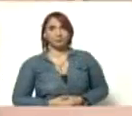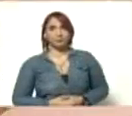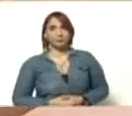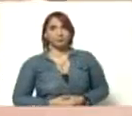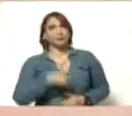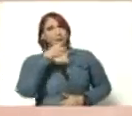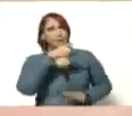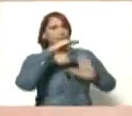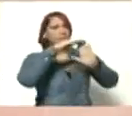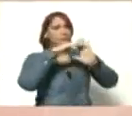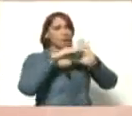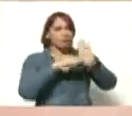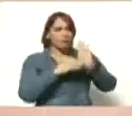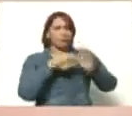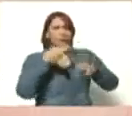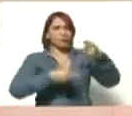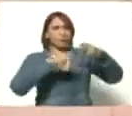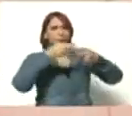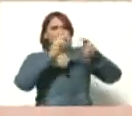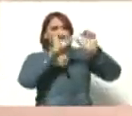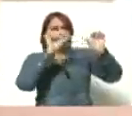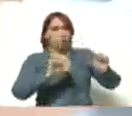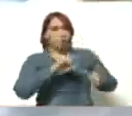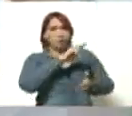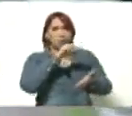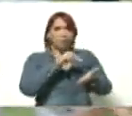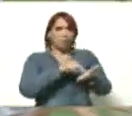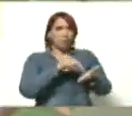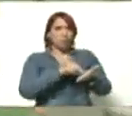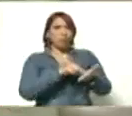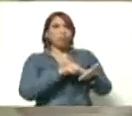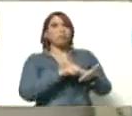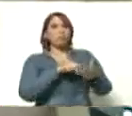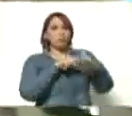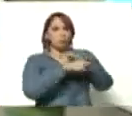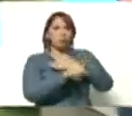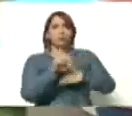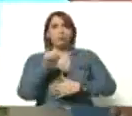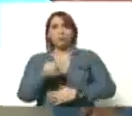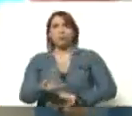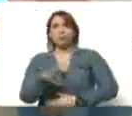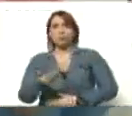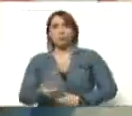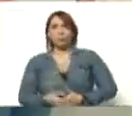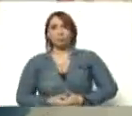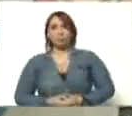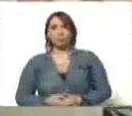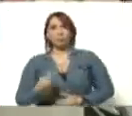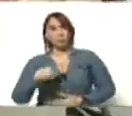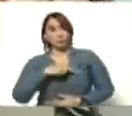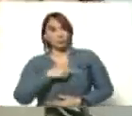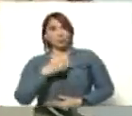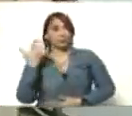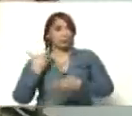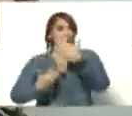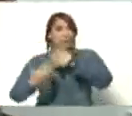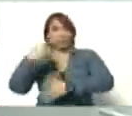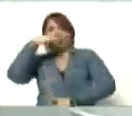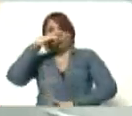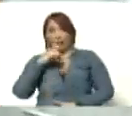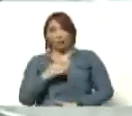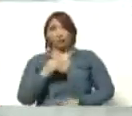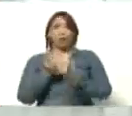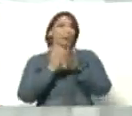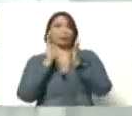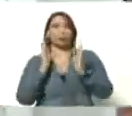se ha construido este sistema nacional de ingreso. Así es, Sandra, muy importante, porque en nuestra época los estudiantes tenían que venir